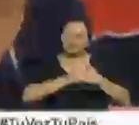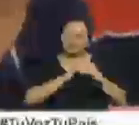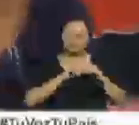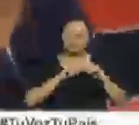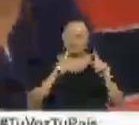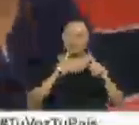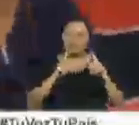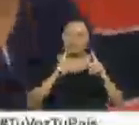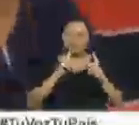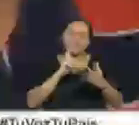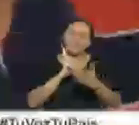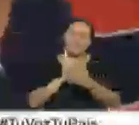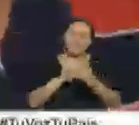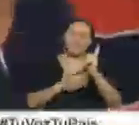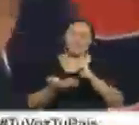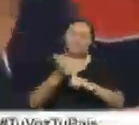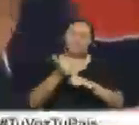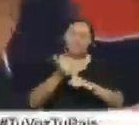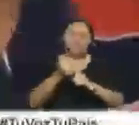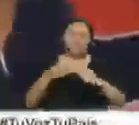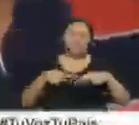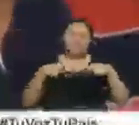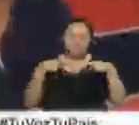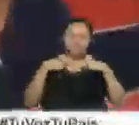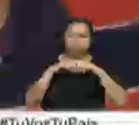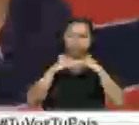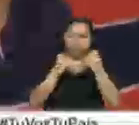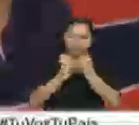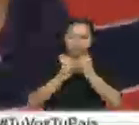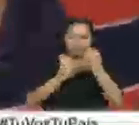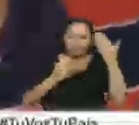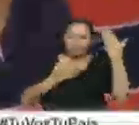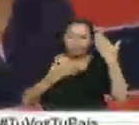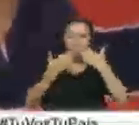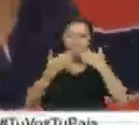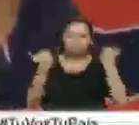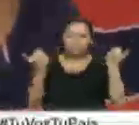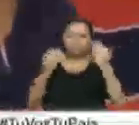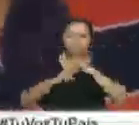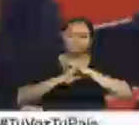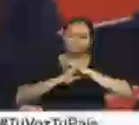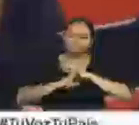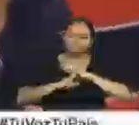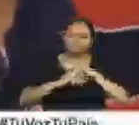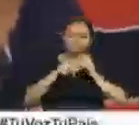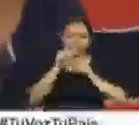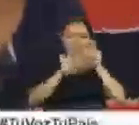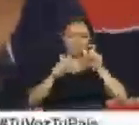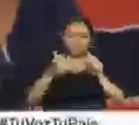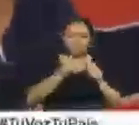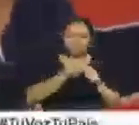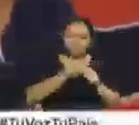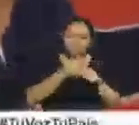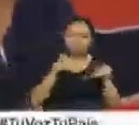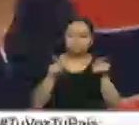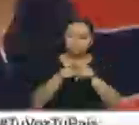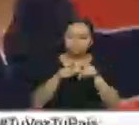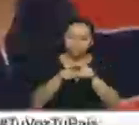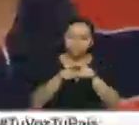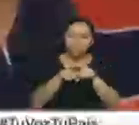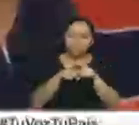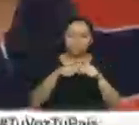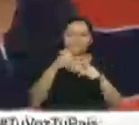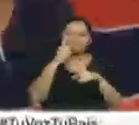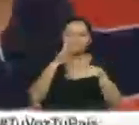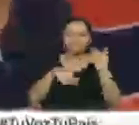muchos logros. Ahora tenemos la dignidad social, política, de defender los propios ciudadanos de todo